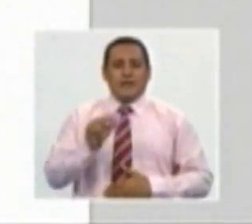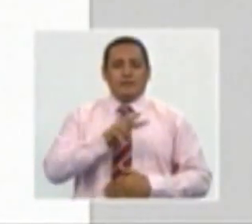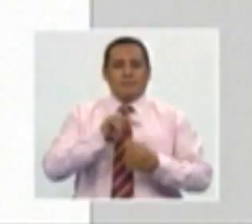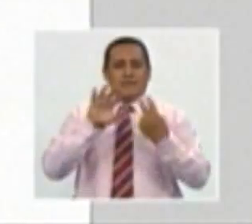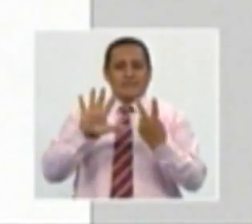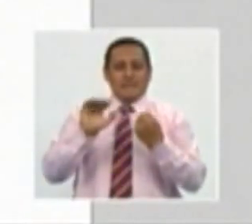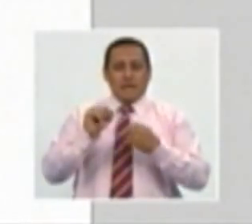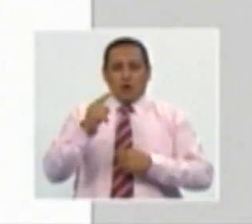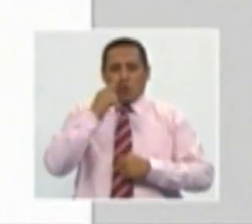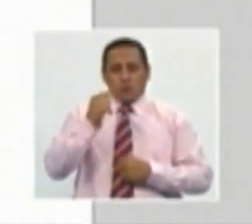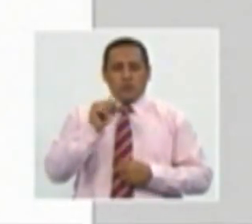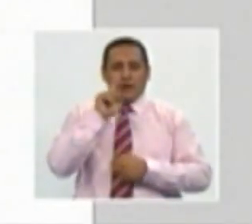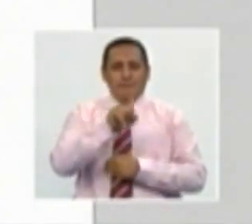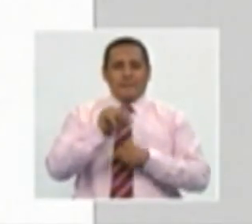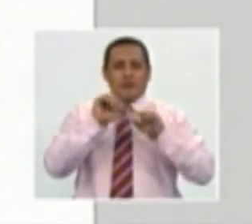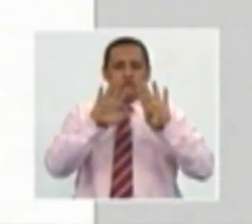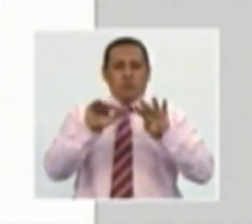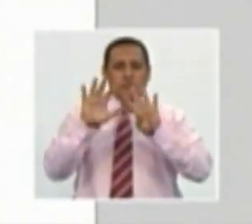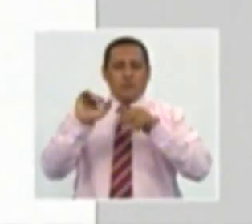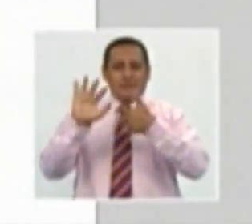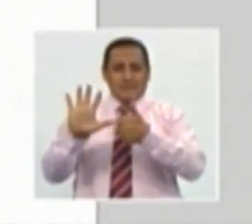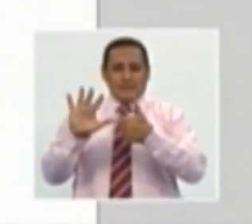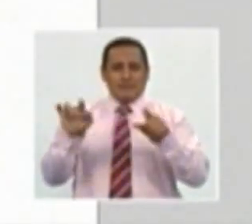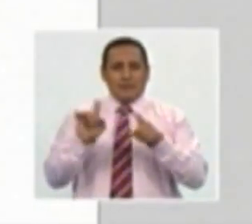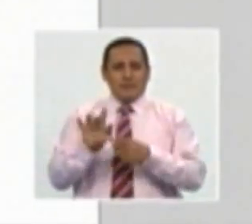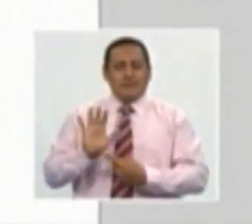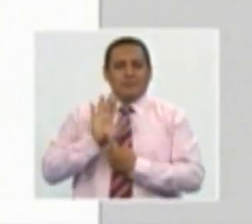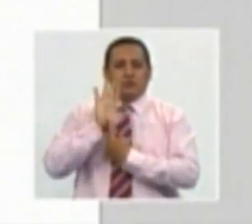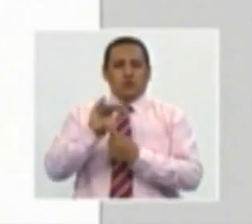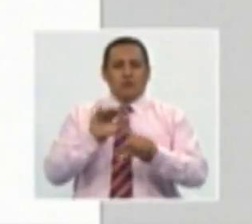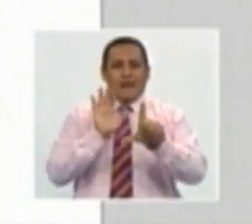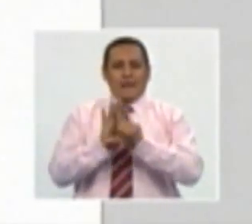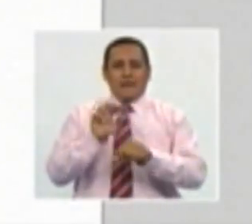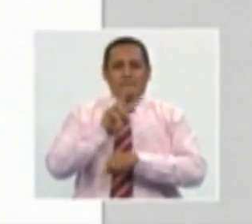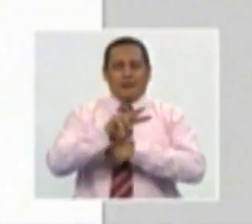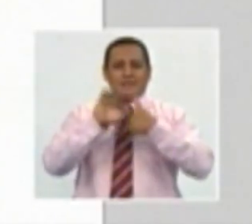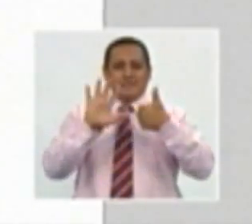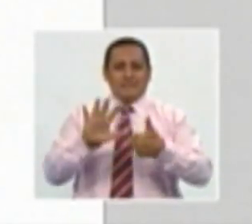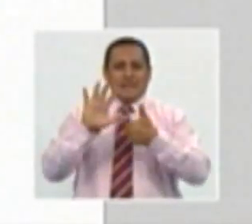El 27 de junio de 1996 se publicó la Ley